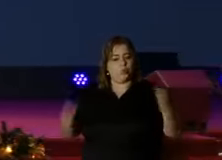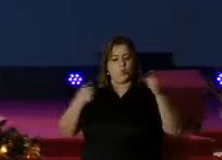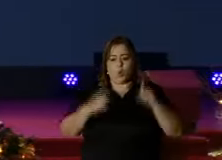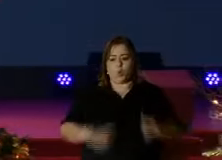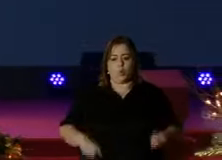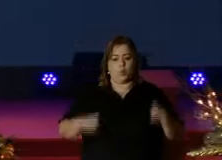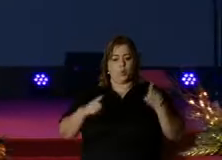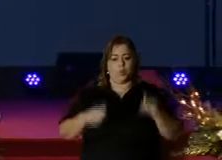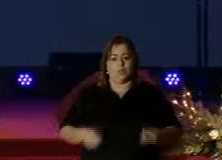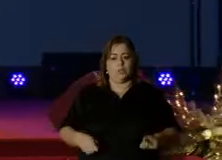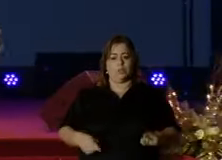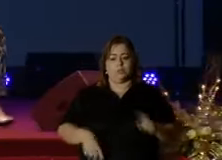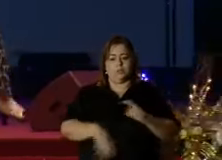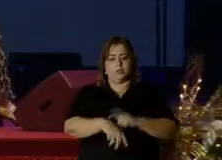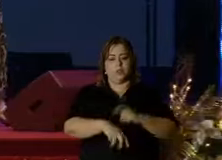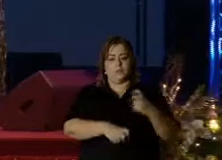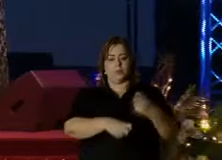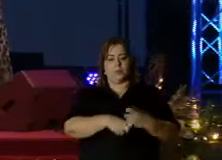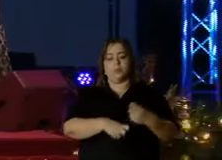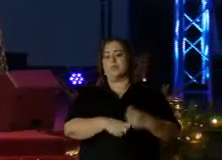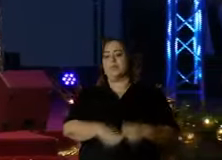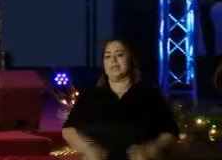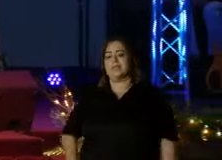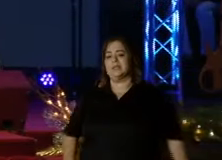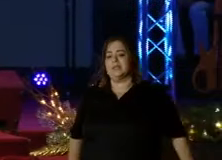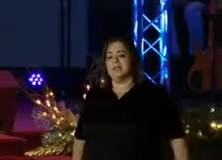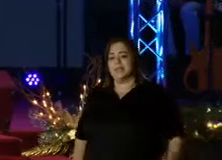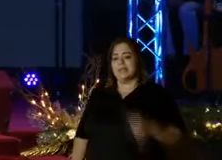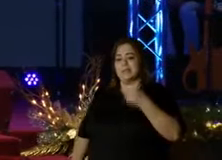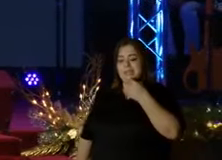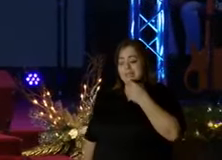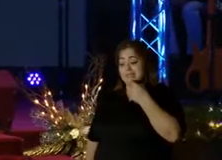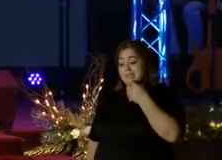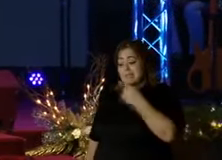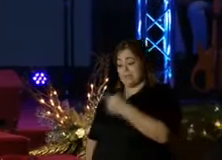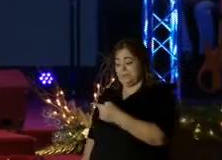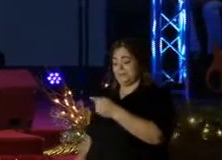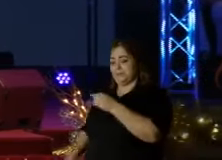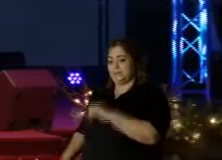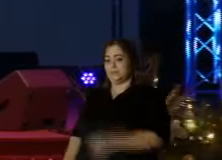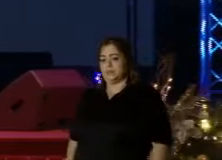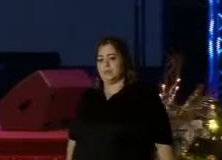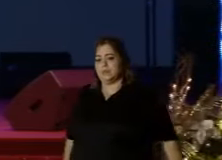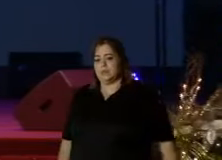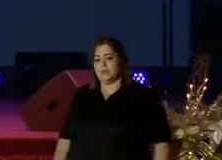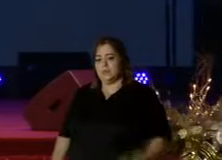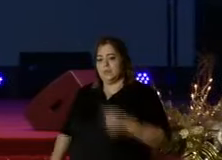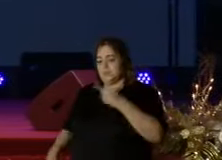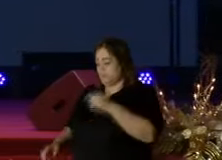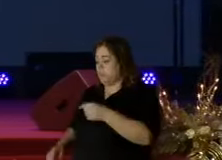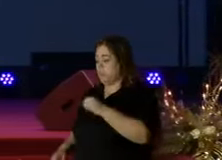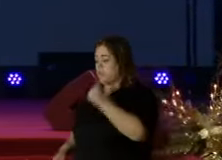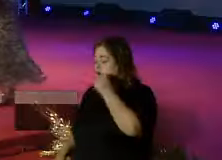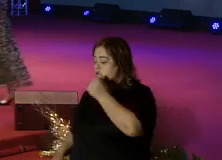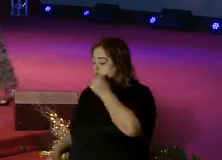momentos críticos Dios me ha mandado a decir esas palabras sobre mi tierra. Tomando la mano de la niña que estaba